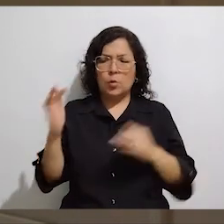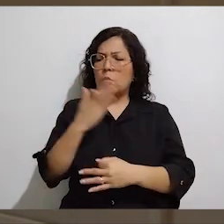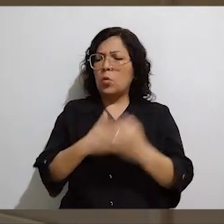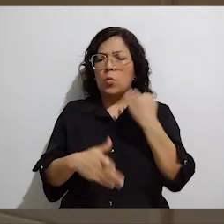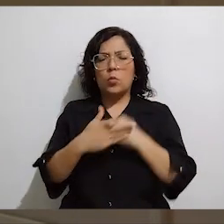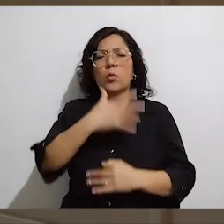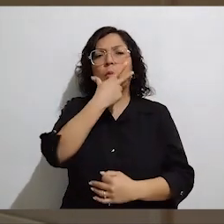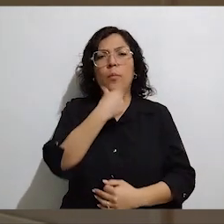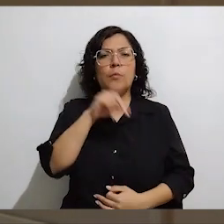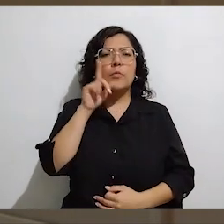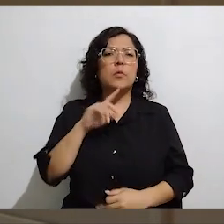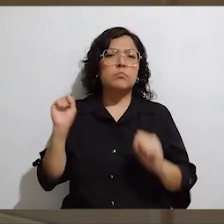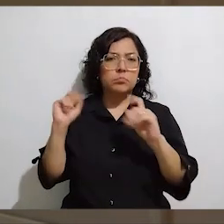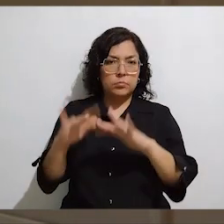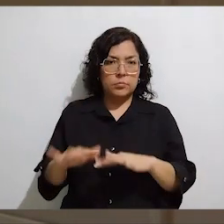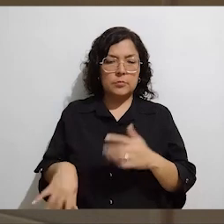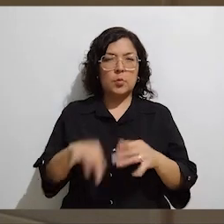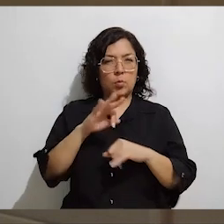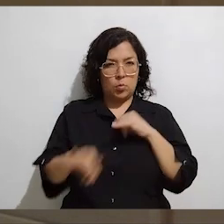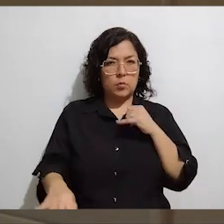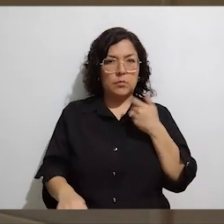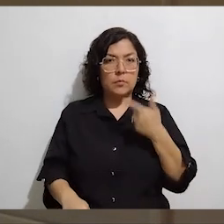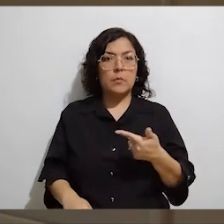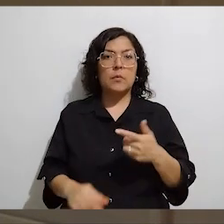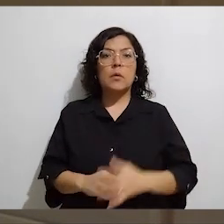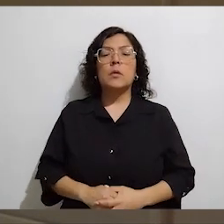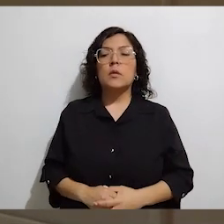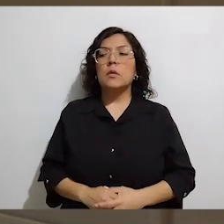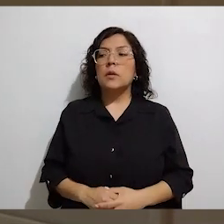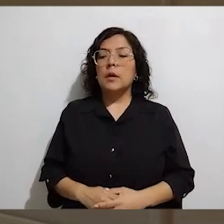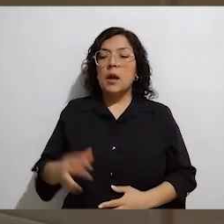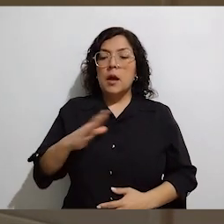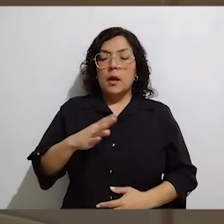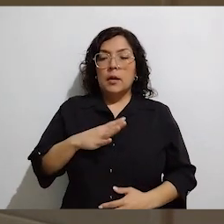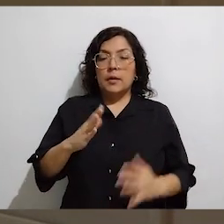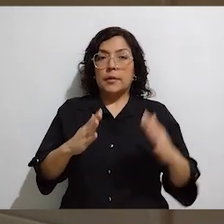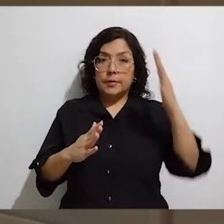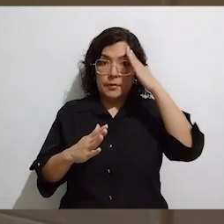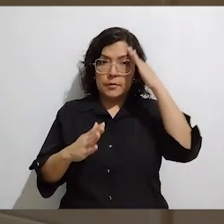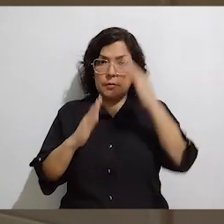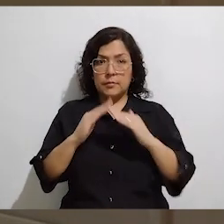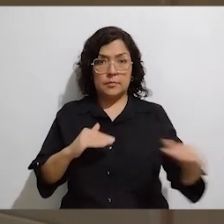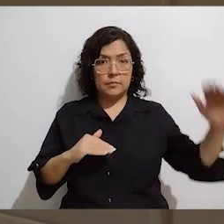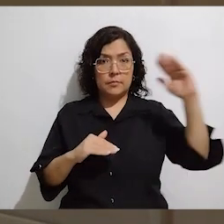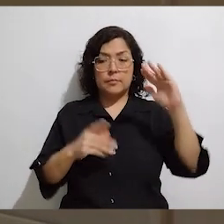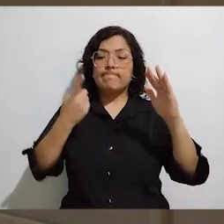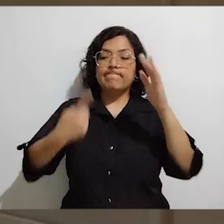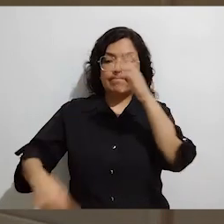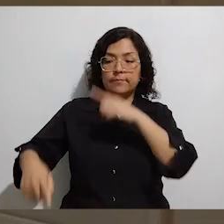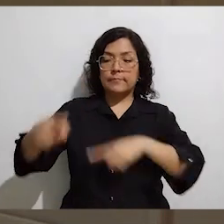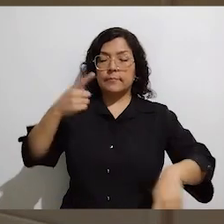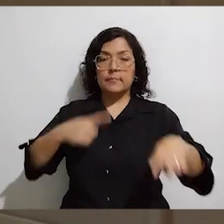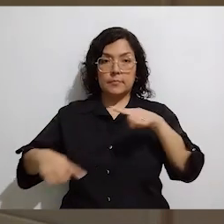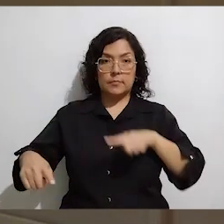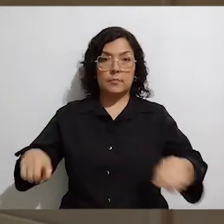los sectores de la comunidad, y, por último, la gobernabilidad humanista, social y democrática. Estos principios